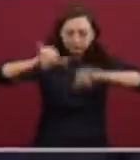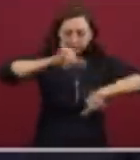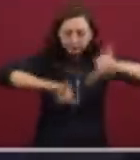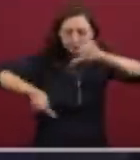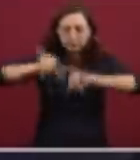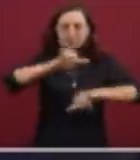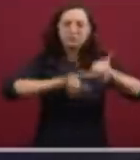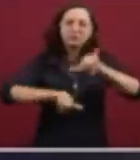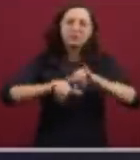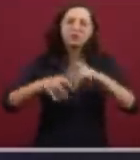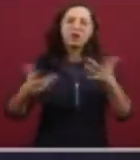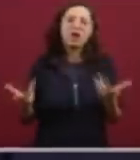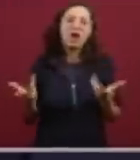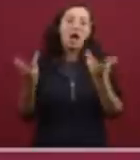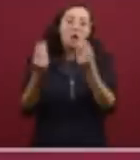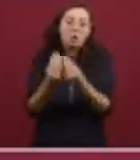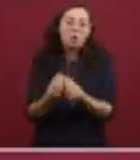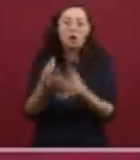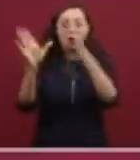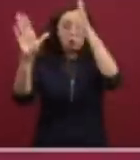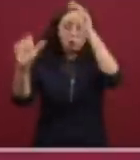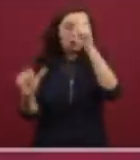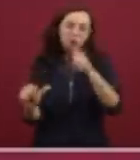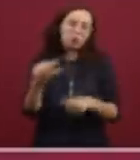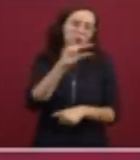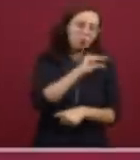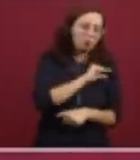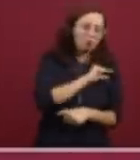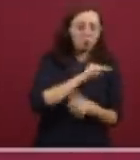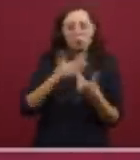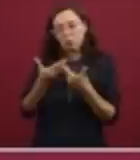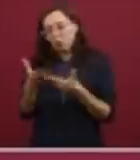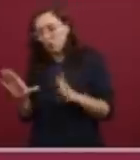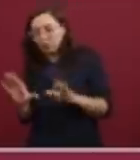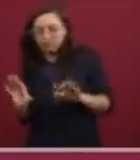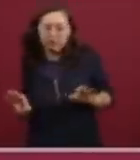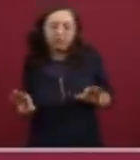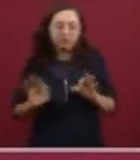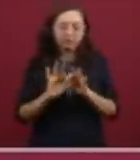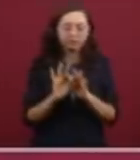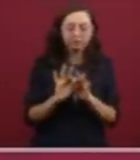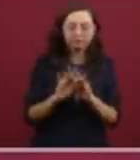Público-privado, hay en construcción